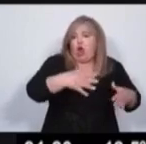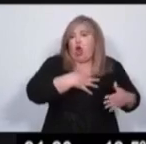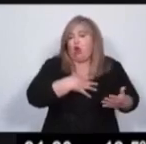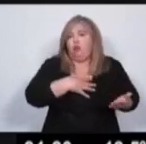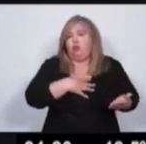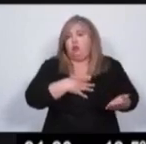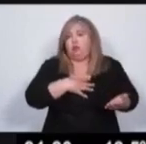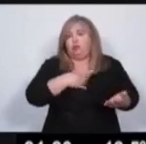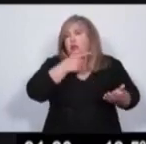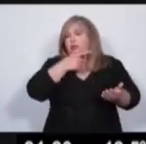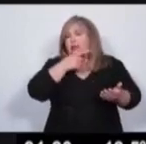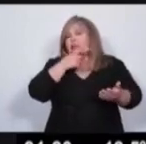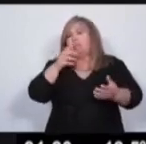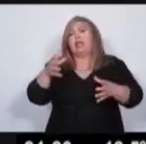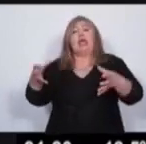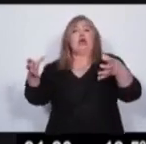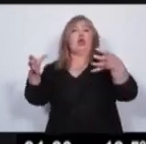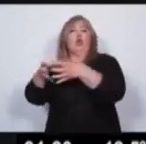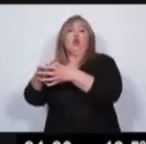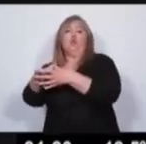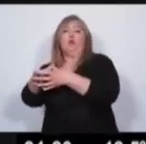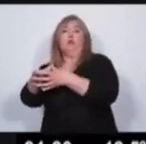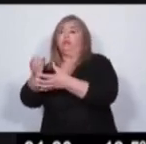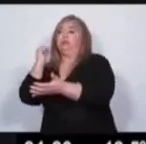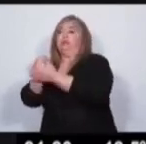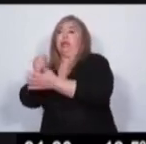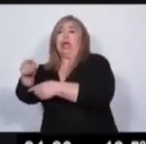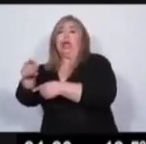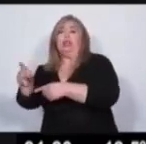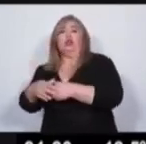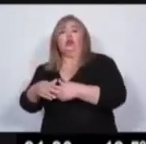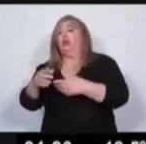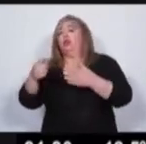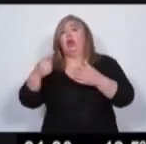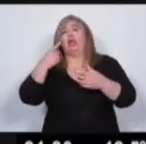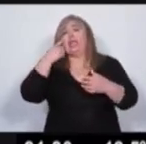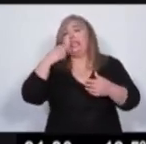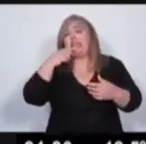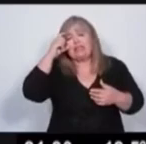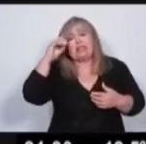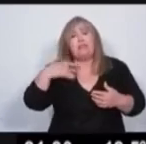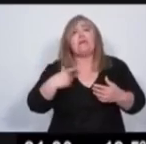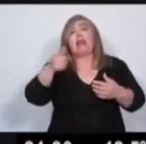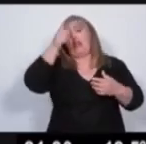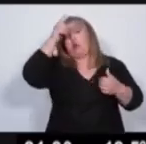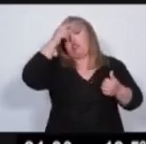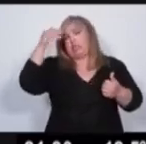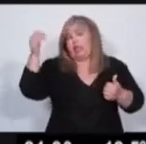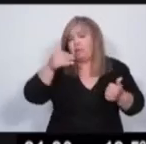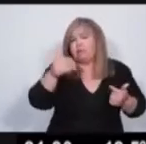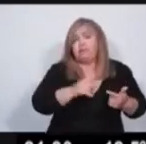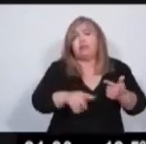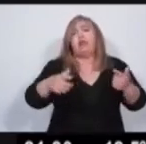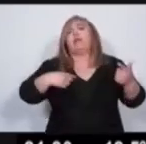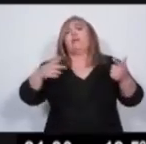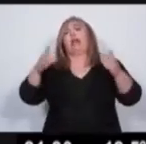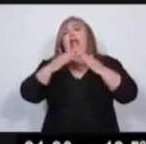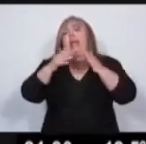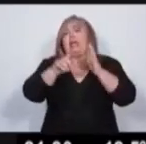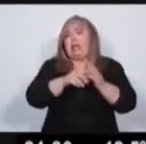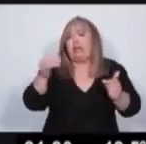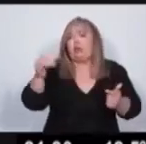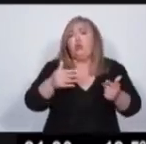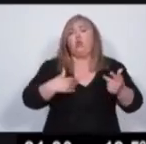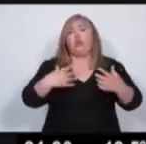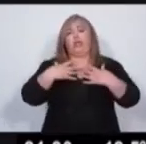sea estigmatizado el sector docente porque no hay unita en legislatura unita en seguridad un ítem salud obviamente lo vamos a eliminar